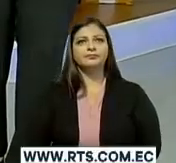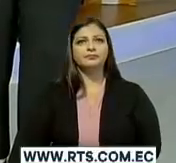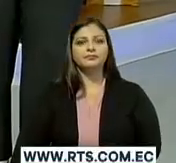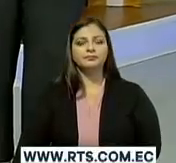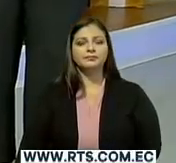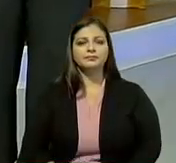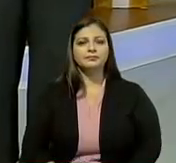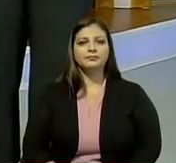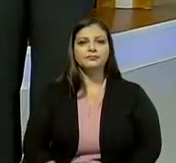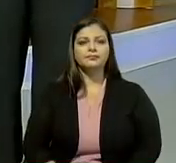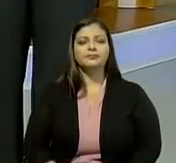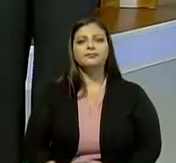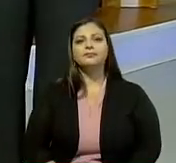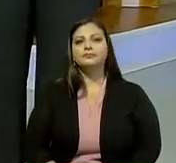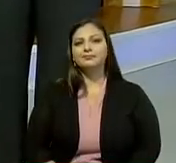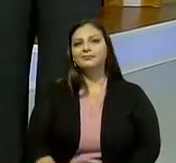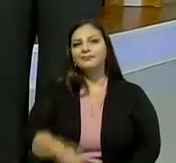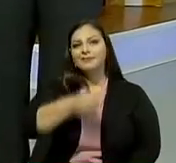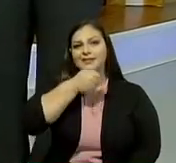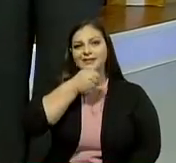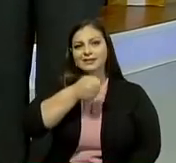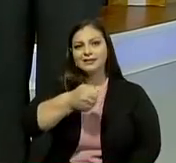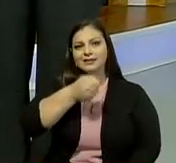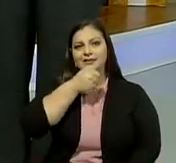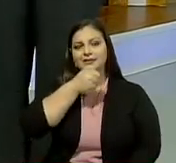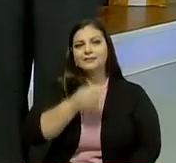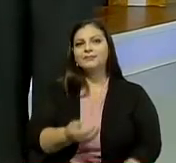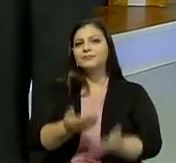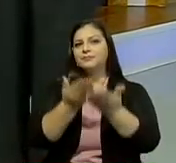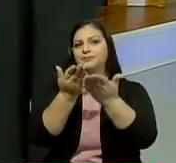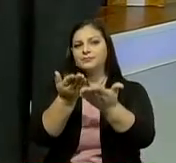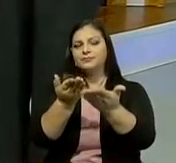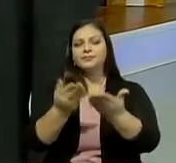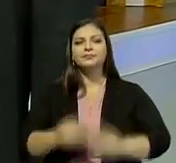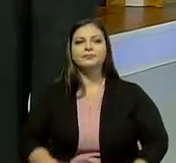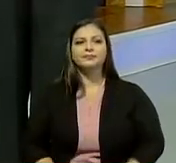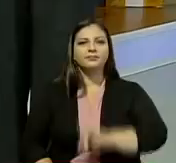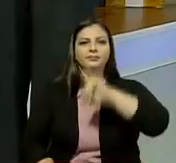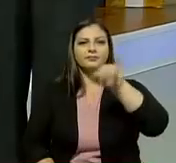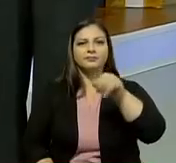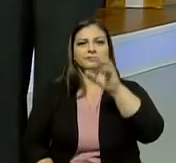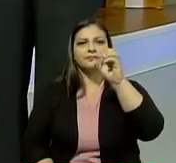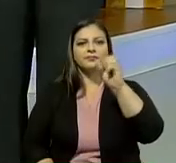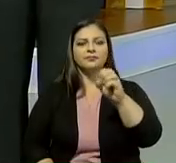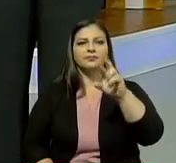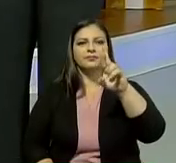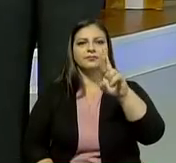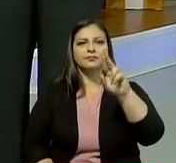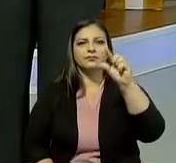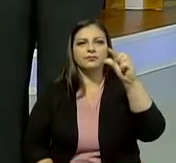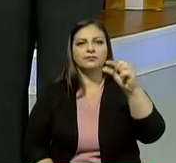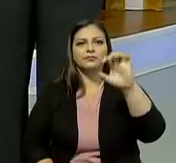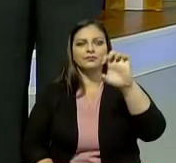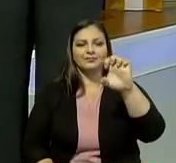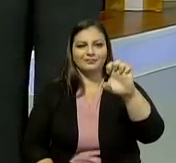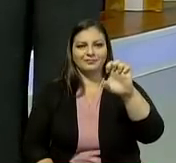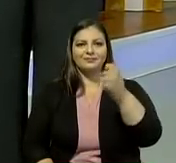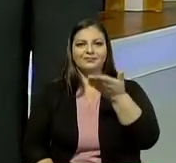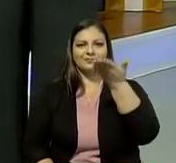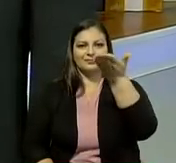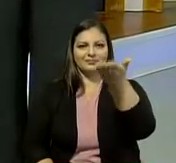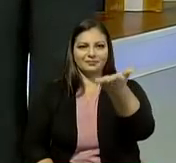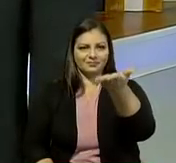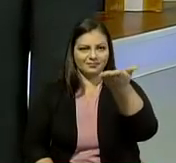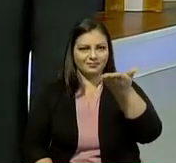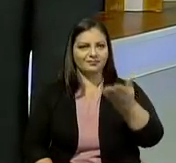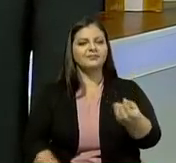mañana vamos a salir a exteriores aquí le damos paso a mi querido josé luís muy bien nos contactamos de inmediato con nuestro compañero jorge salazar que